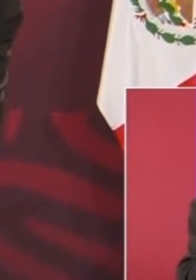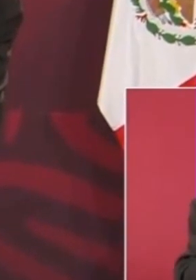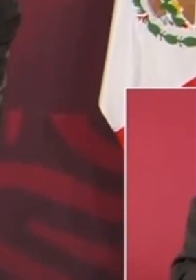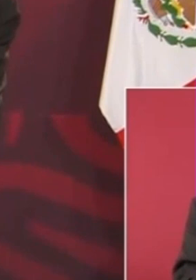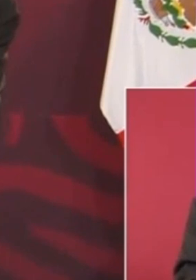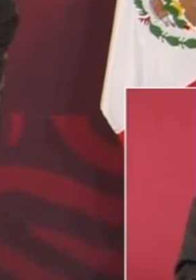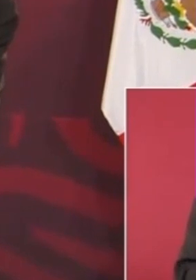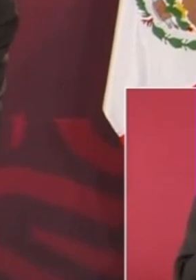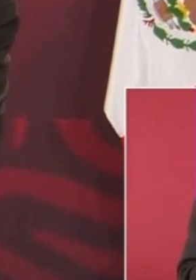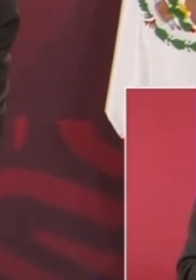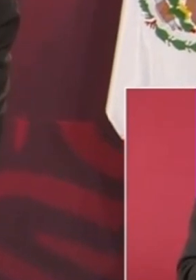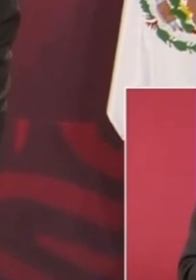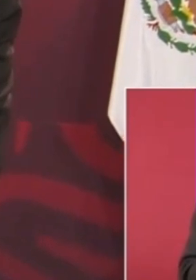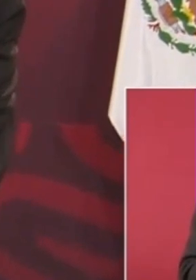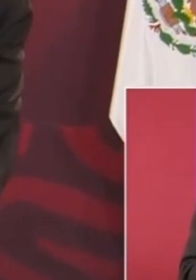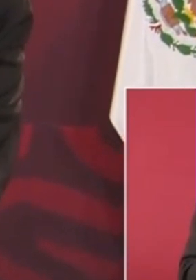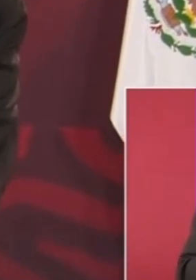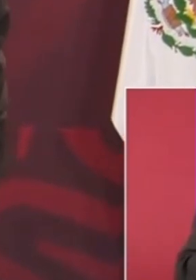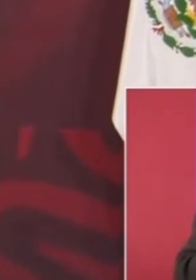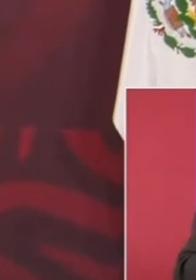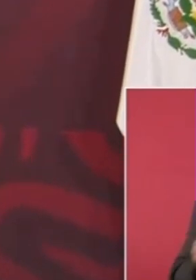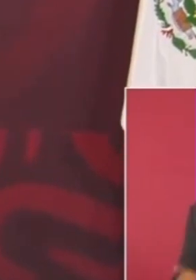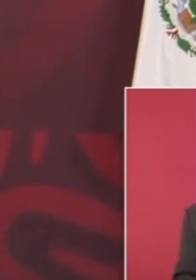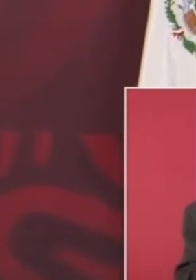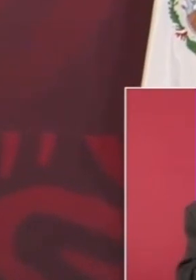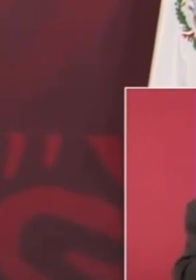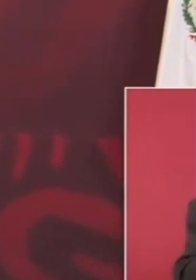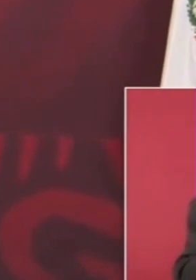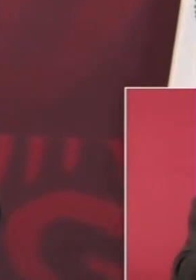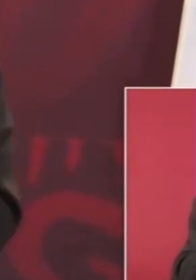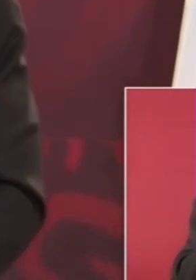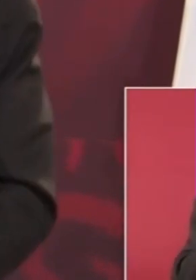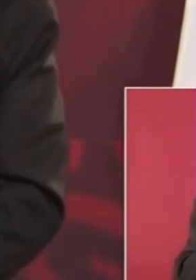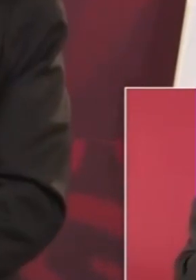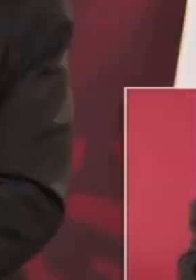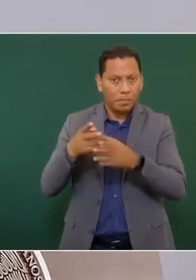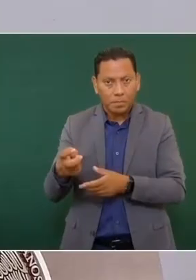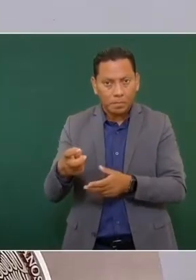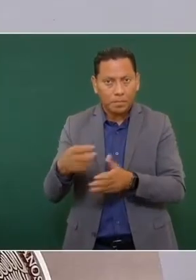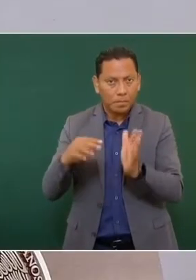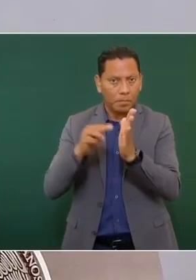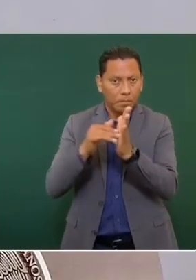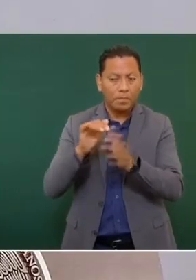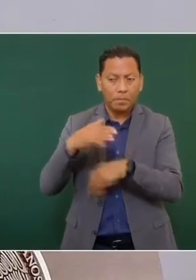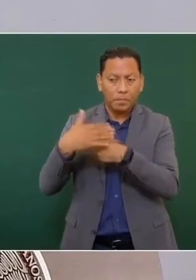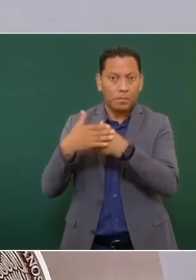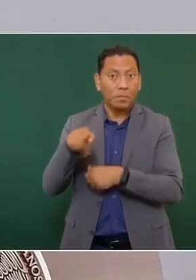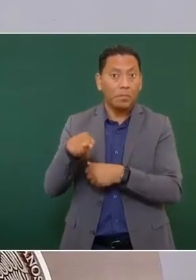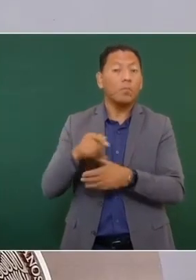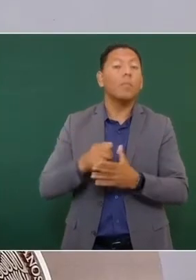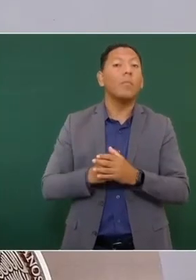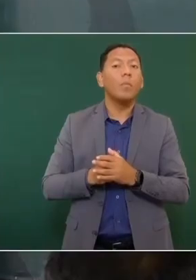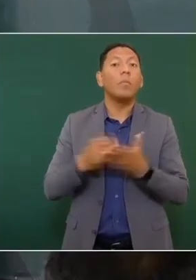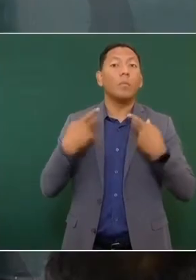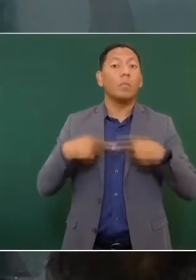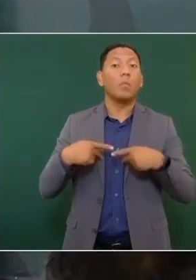lanzarse contra el presidente Andrés Manuel López Obrador al señalar que su política de abrazos, no balazos, es un fracaso. A